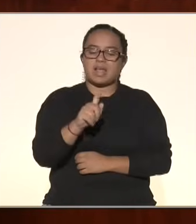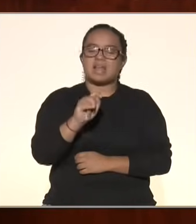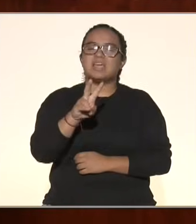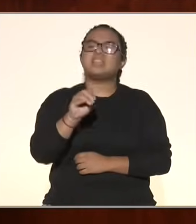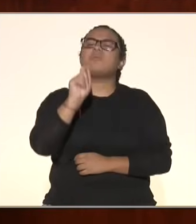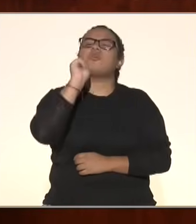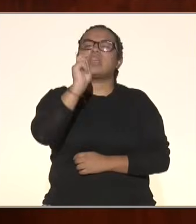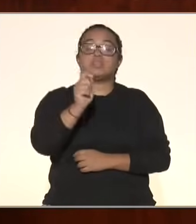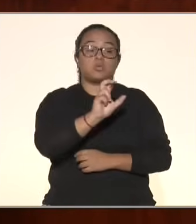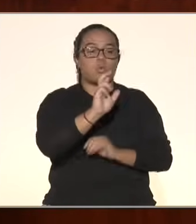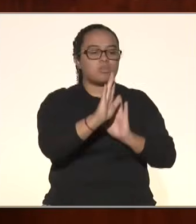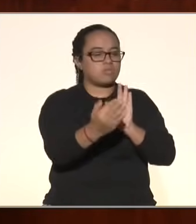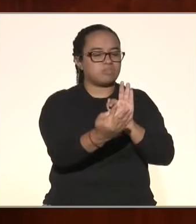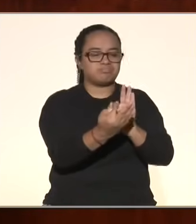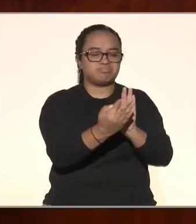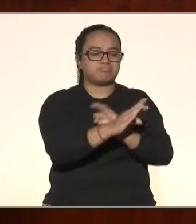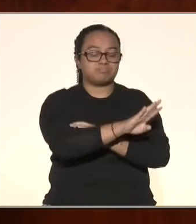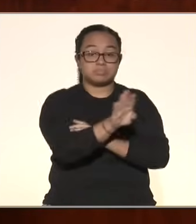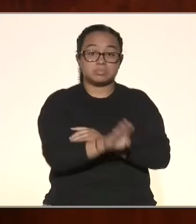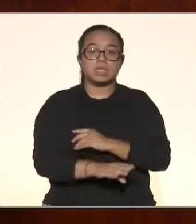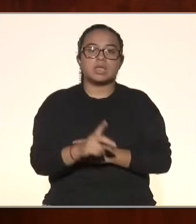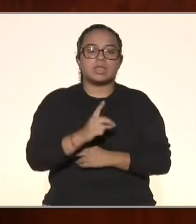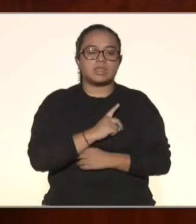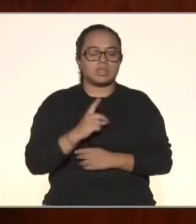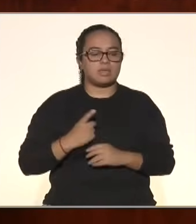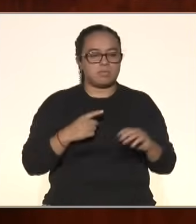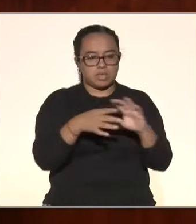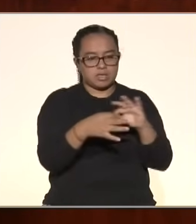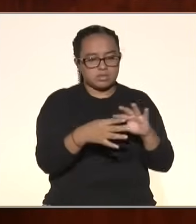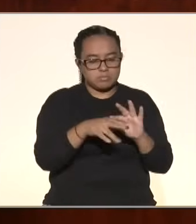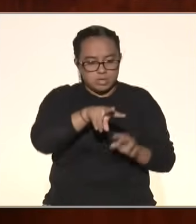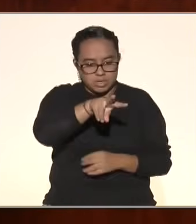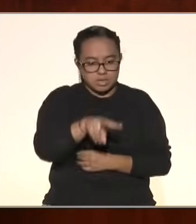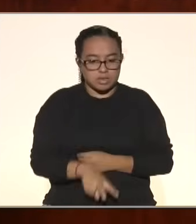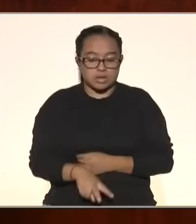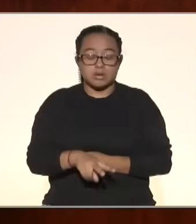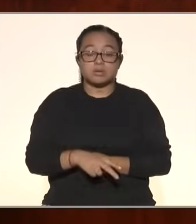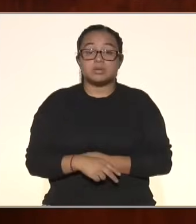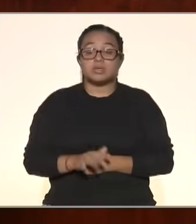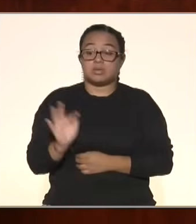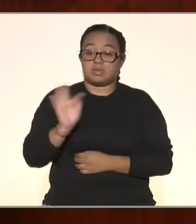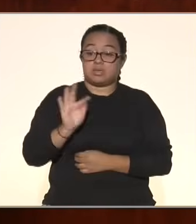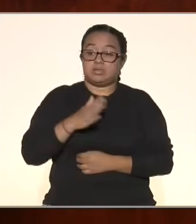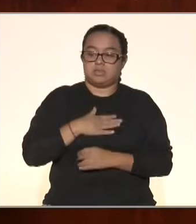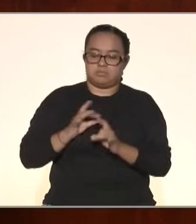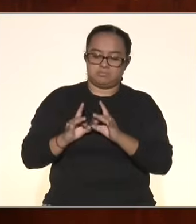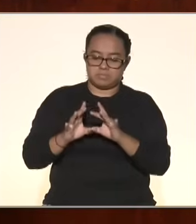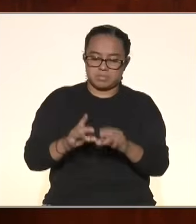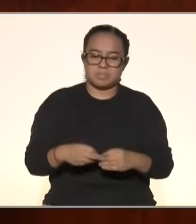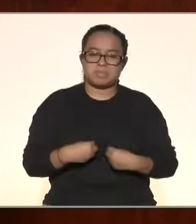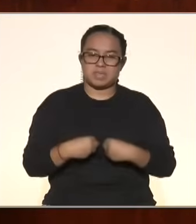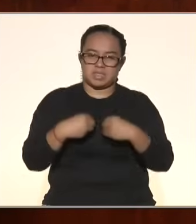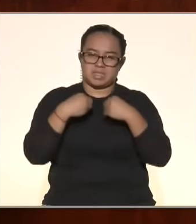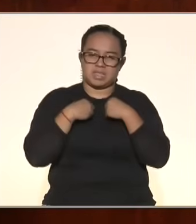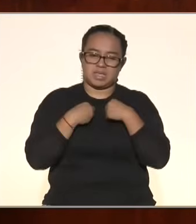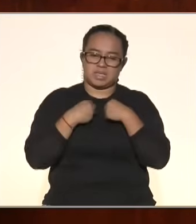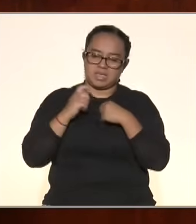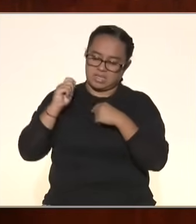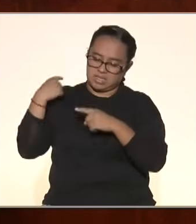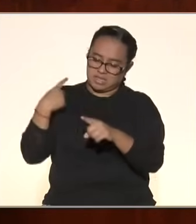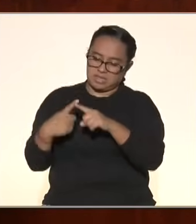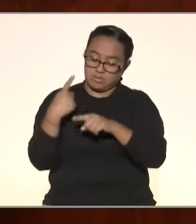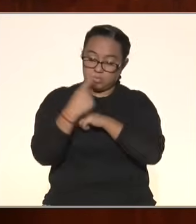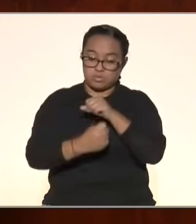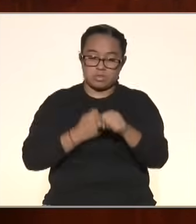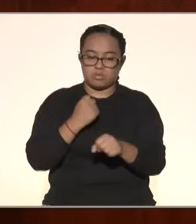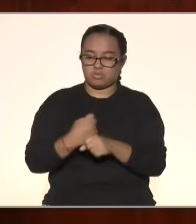es tener una esperanza realista. Y si mis circunstancias de vida, si lo que he vivido durante este año